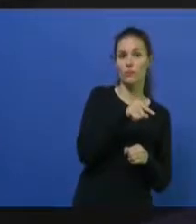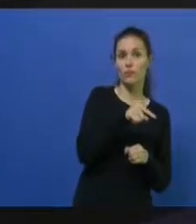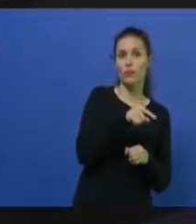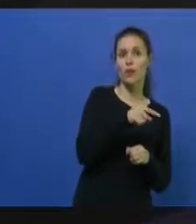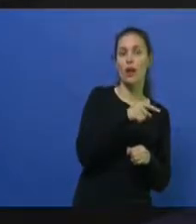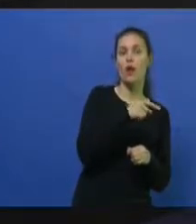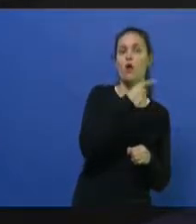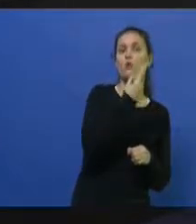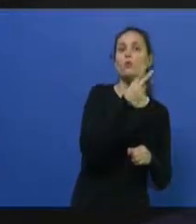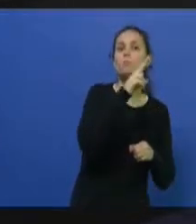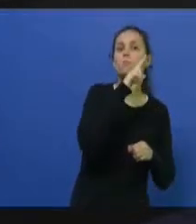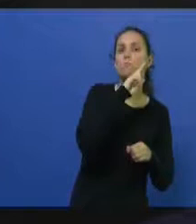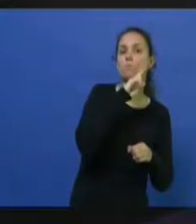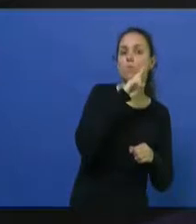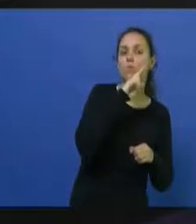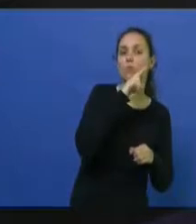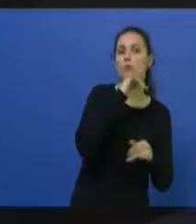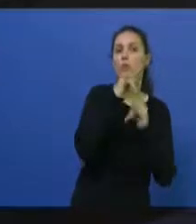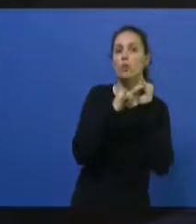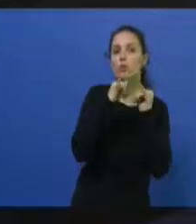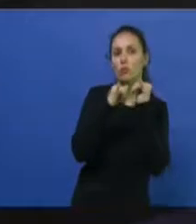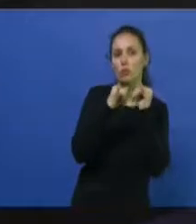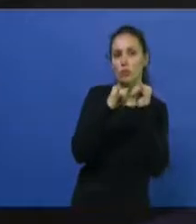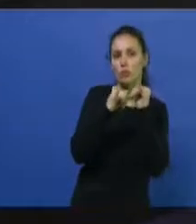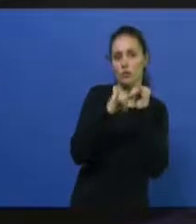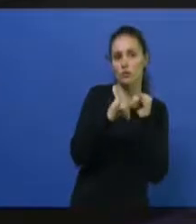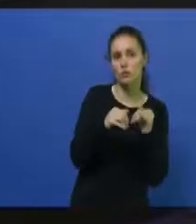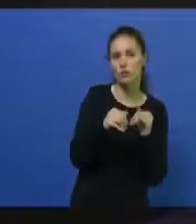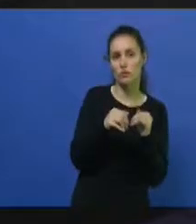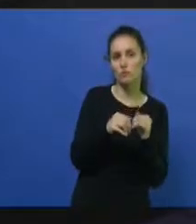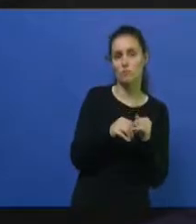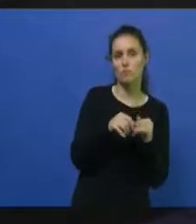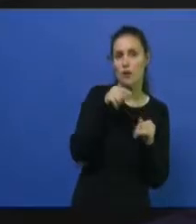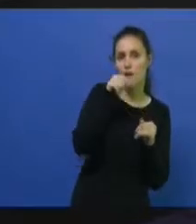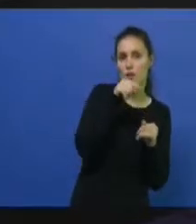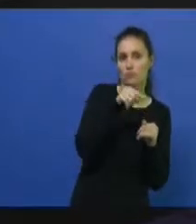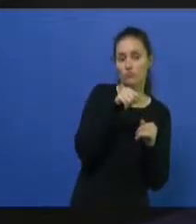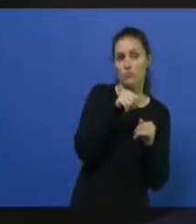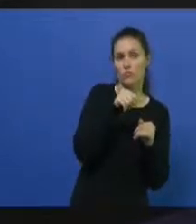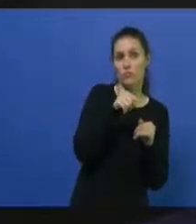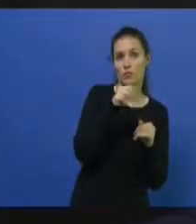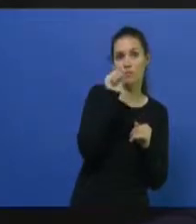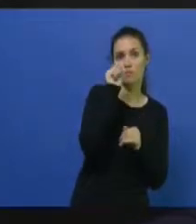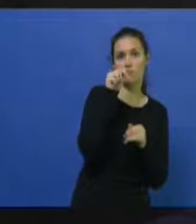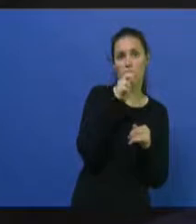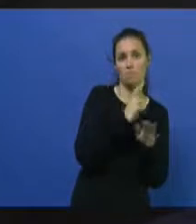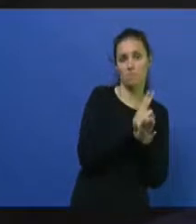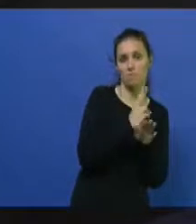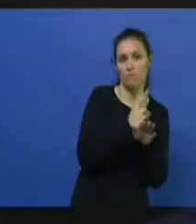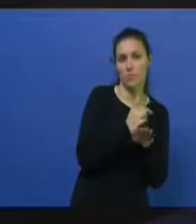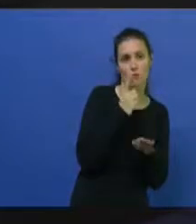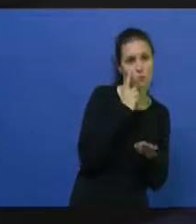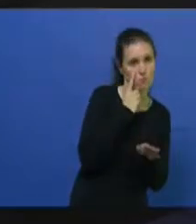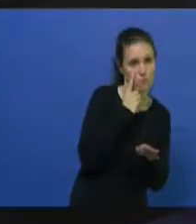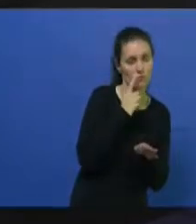Comisión de Mujeres le habló a los concejales, una persona de Villanueva muy conocida, Gabriela, la esposa de Walter Secondino.